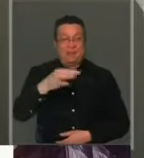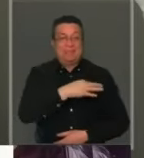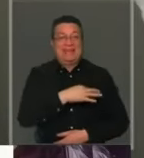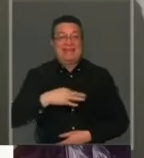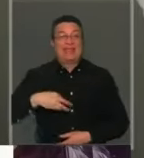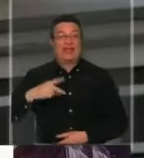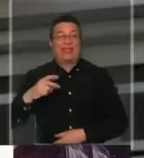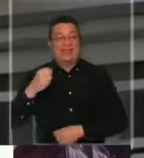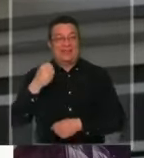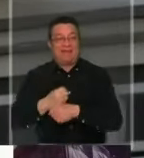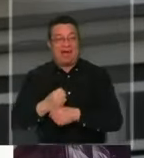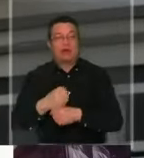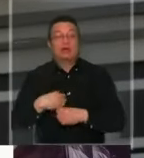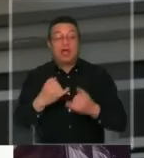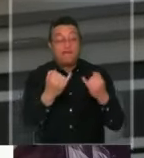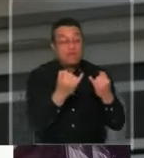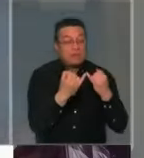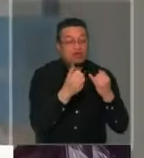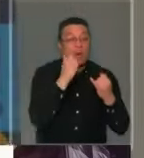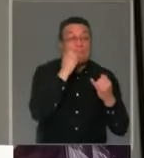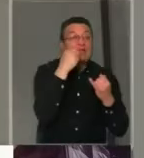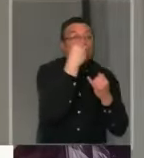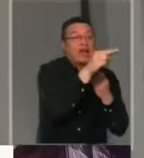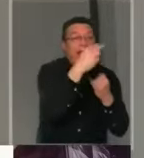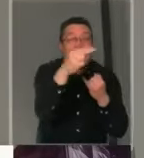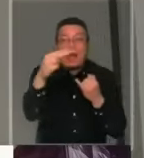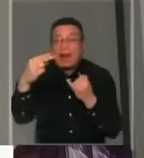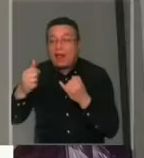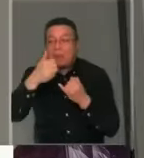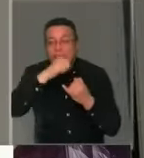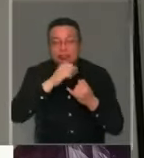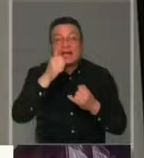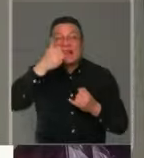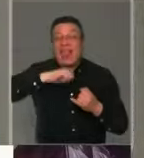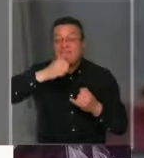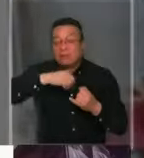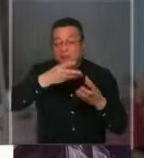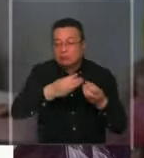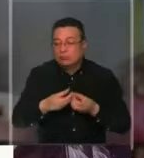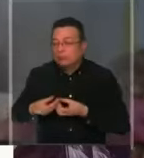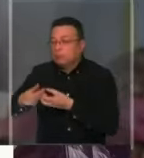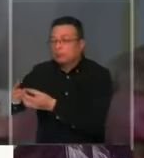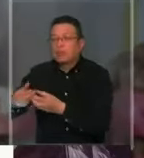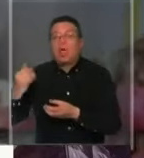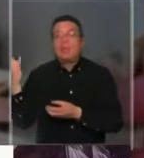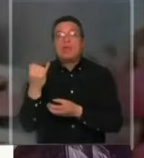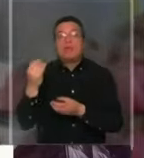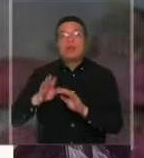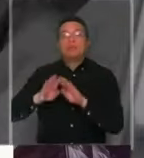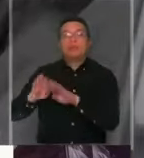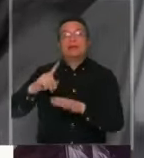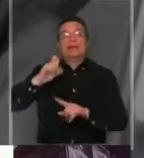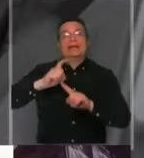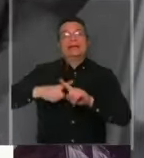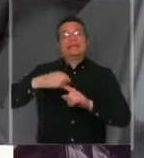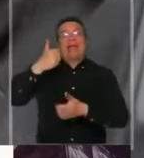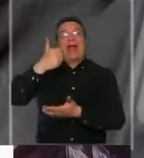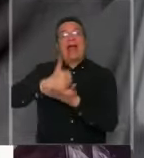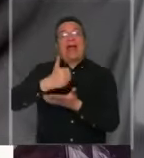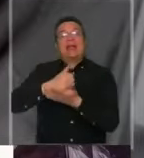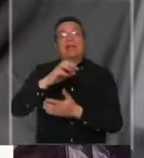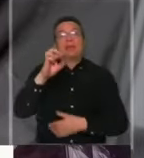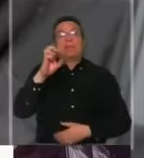habría entregado datos personales y claves únicas para patrocinar la candidatura independiente del exalcalde de Peñaflor,